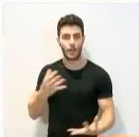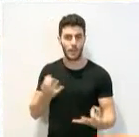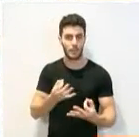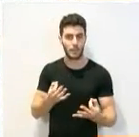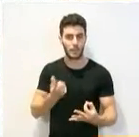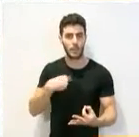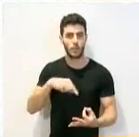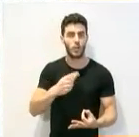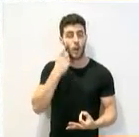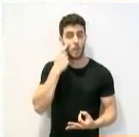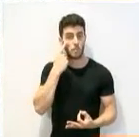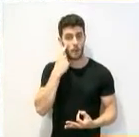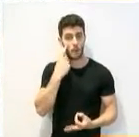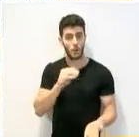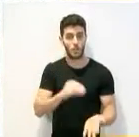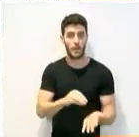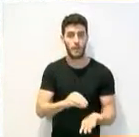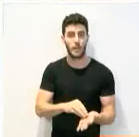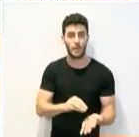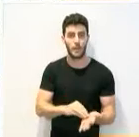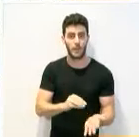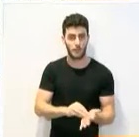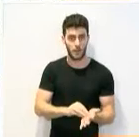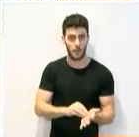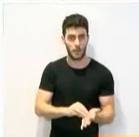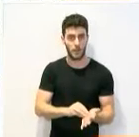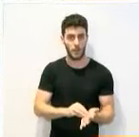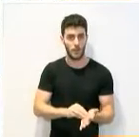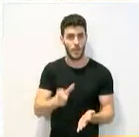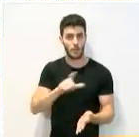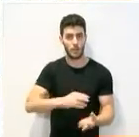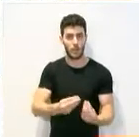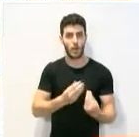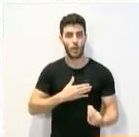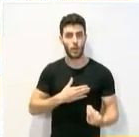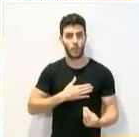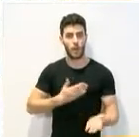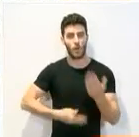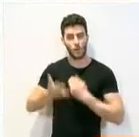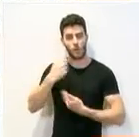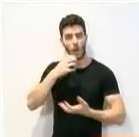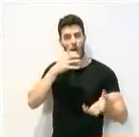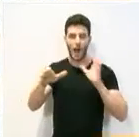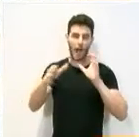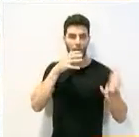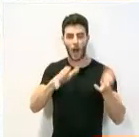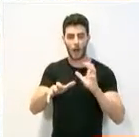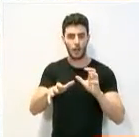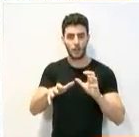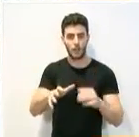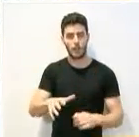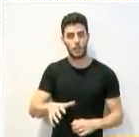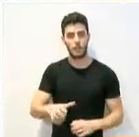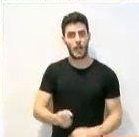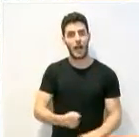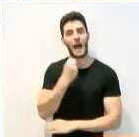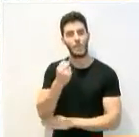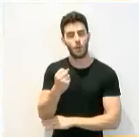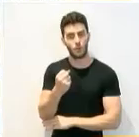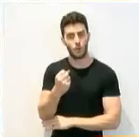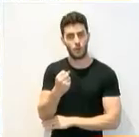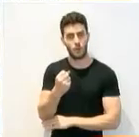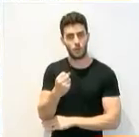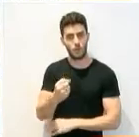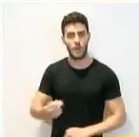que nos encontramos, por muchos de los que junto a mí gritaban entonces esas consignas, el apoyo al aumento